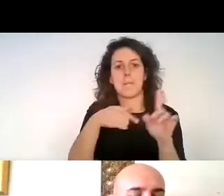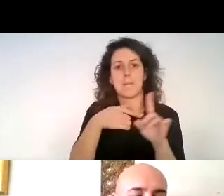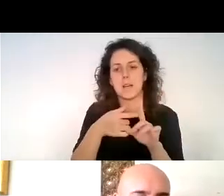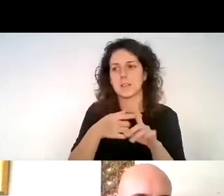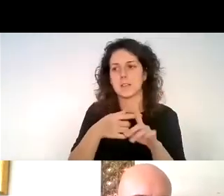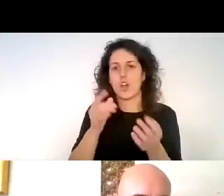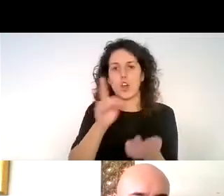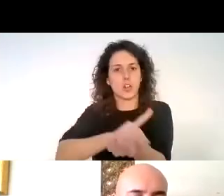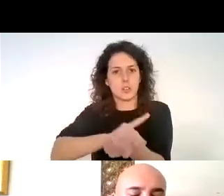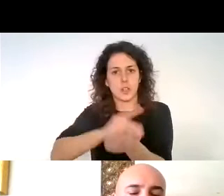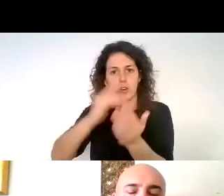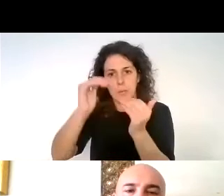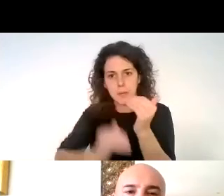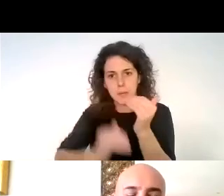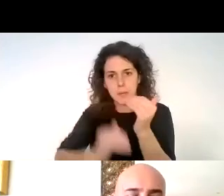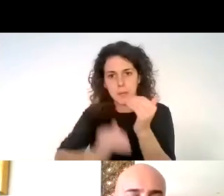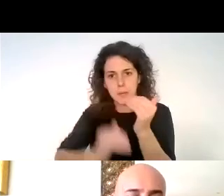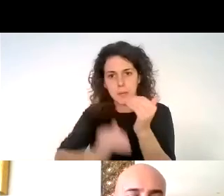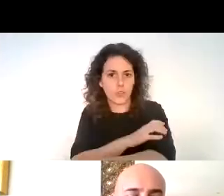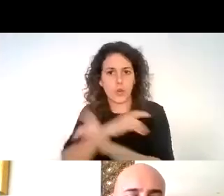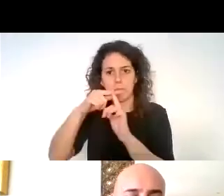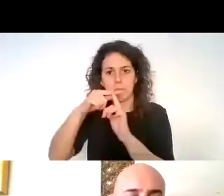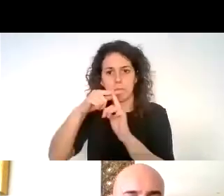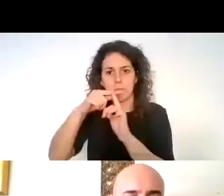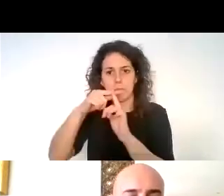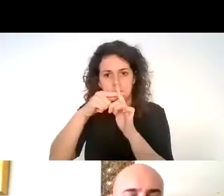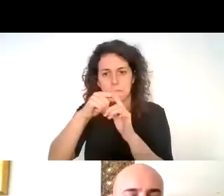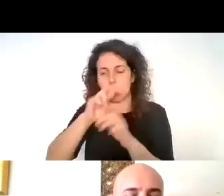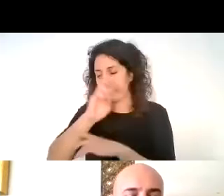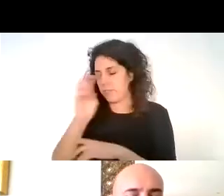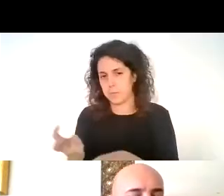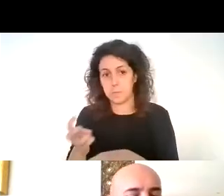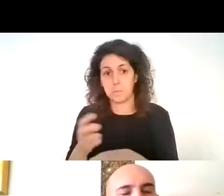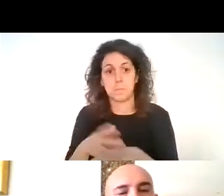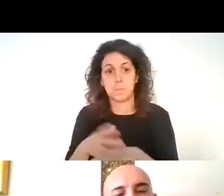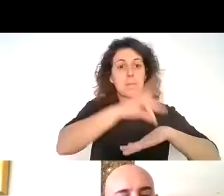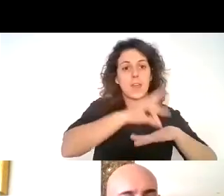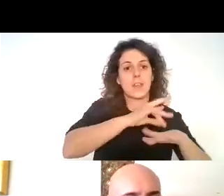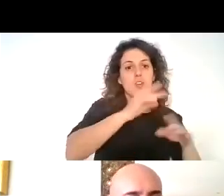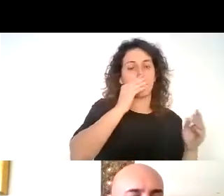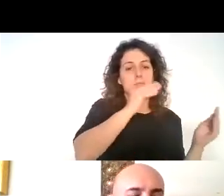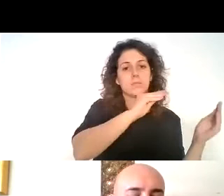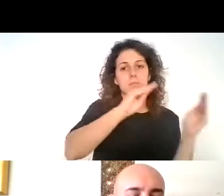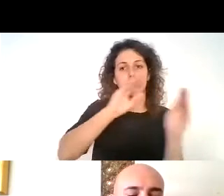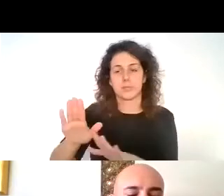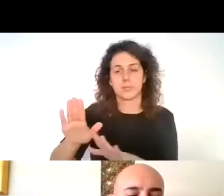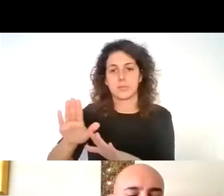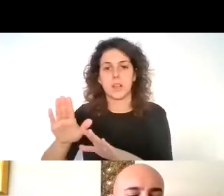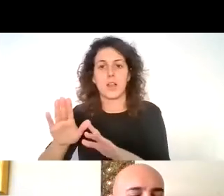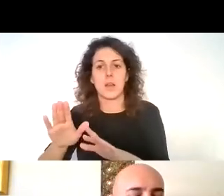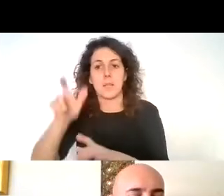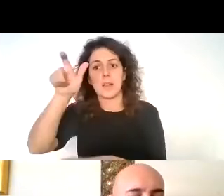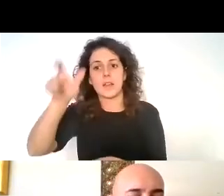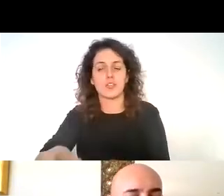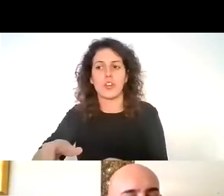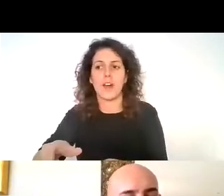colesterol, ajustar su tensión, etc. El médico le deriva a nuestro licenciado en Ciencias de la Actividad Física